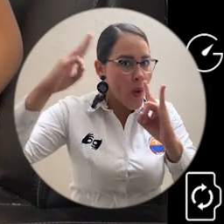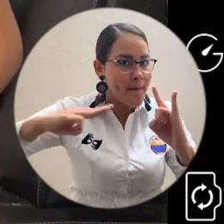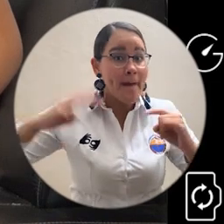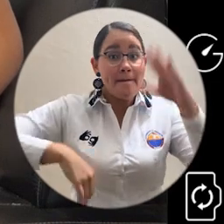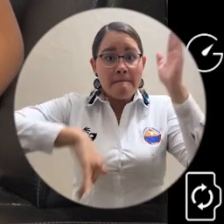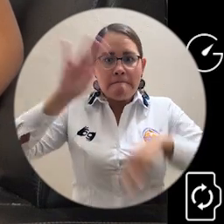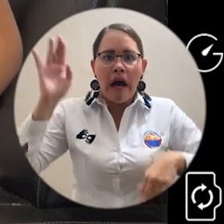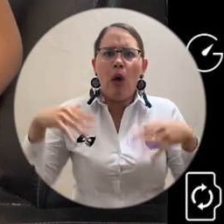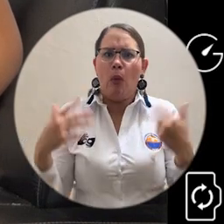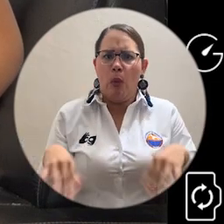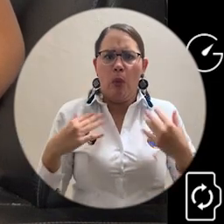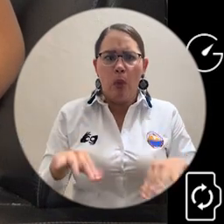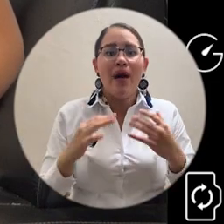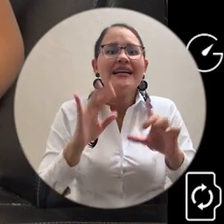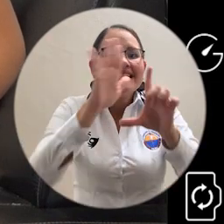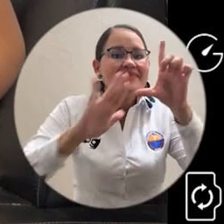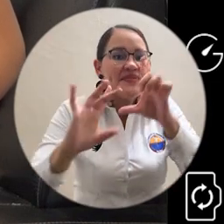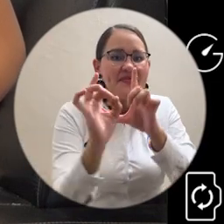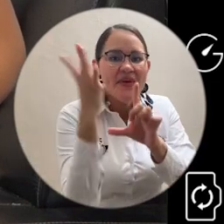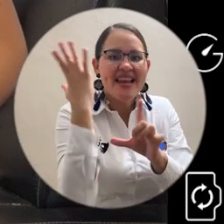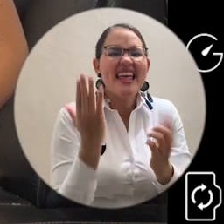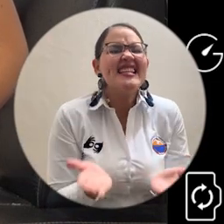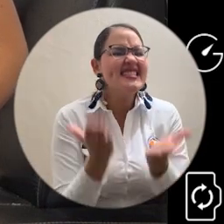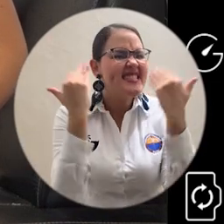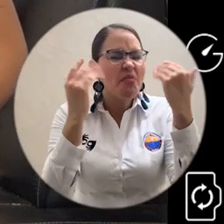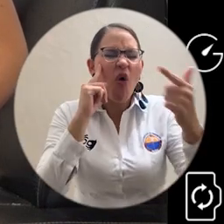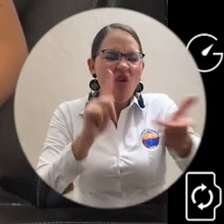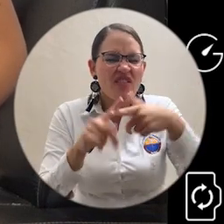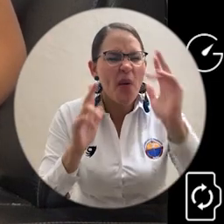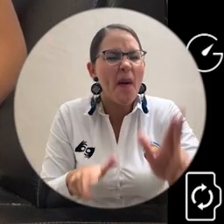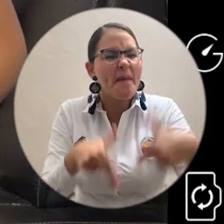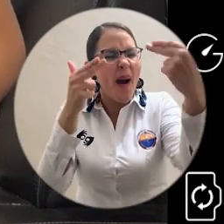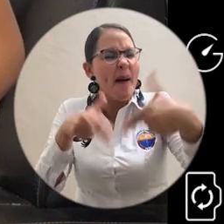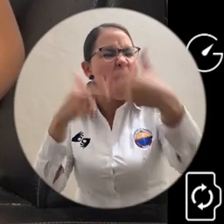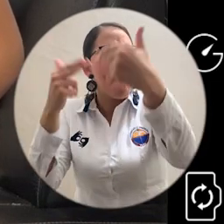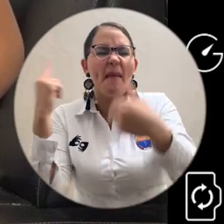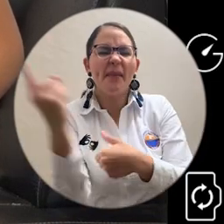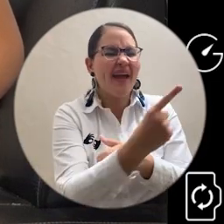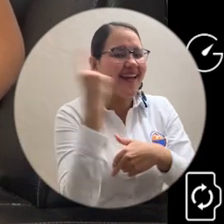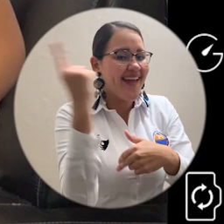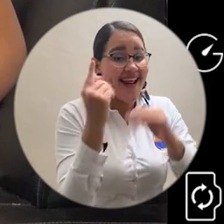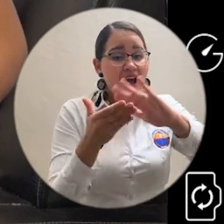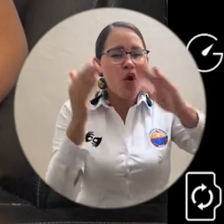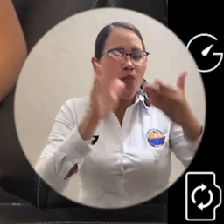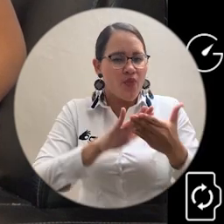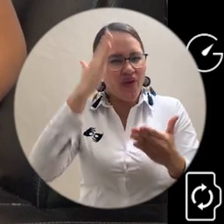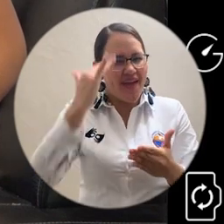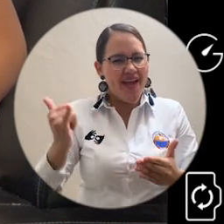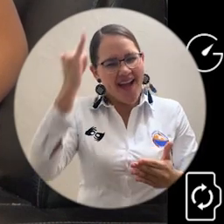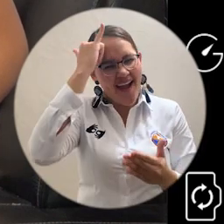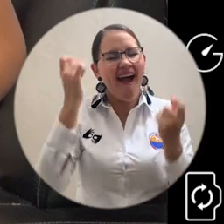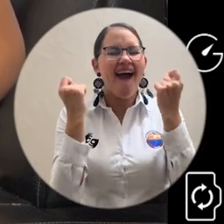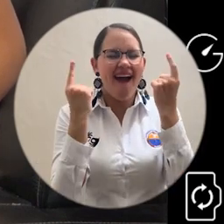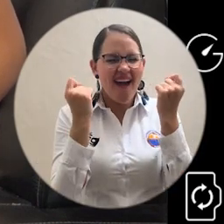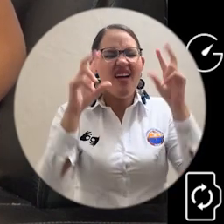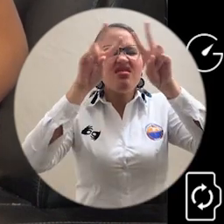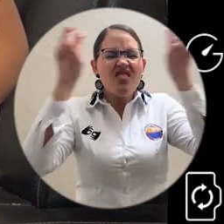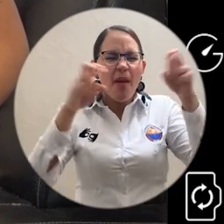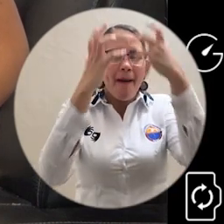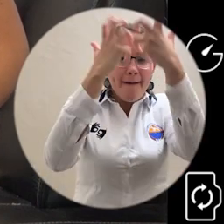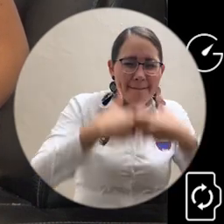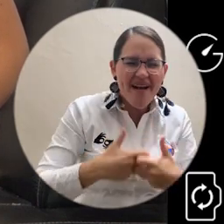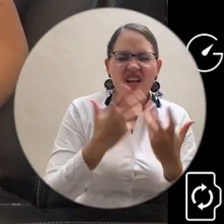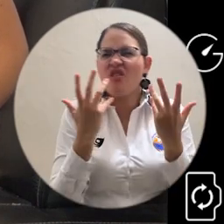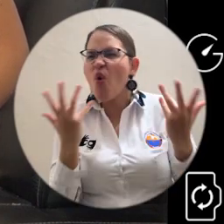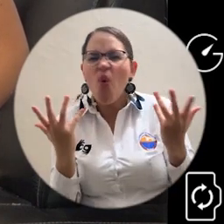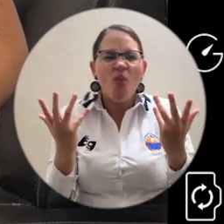Unimagdalena hace uso constante de la virtualidad para realizar encuentros que actualicen a la comunidad académica en temas del mundo empresarial